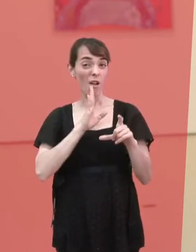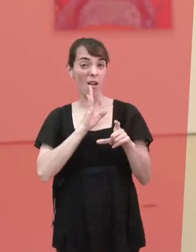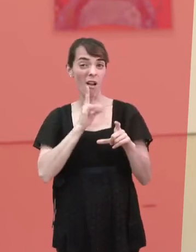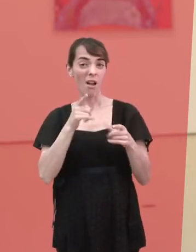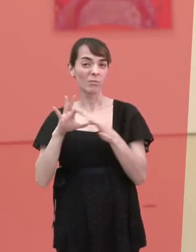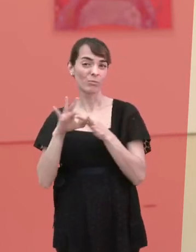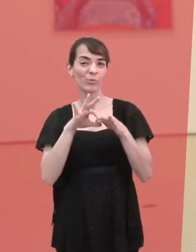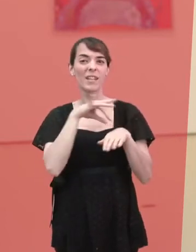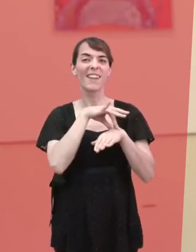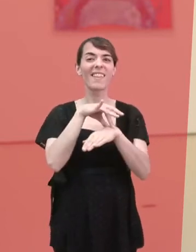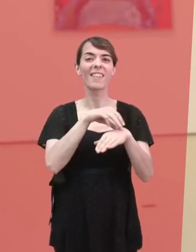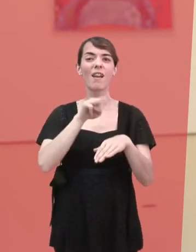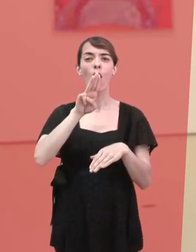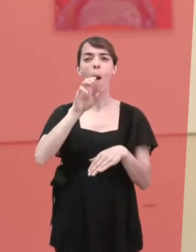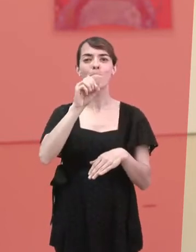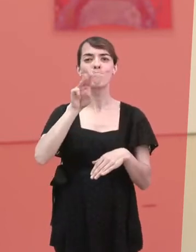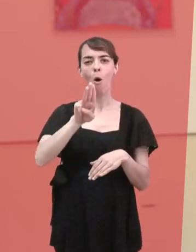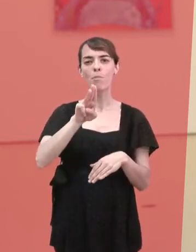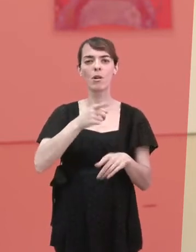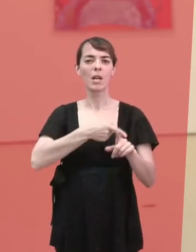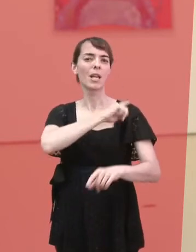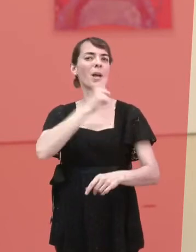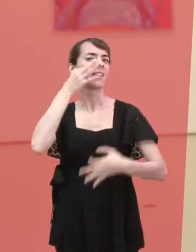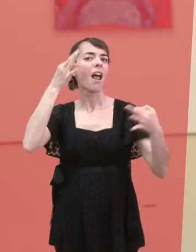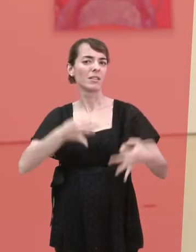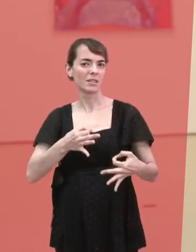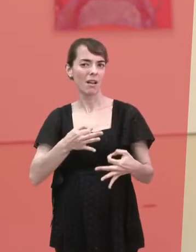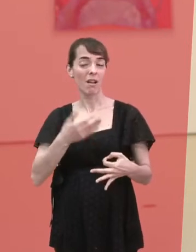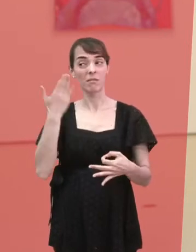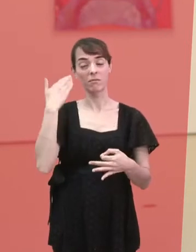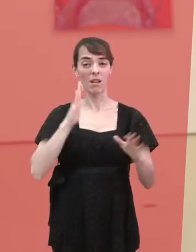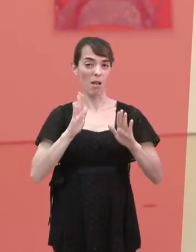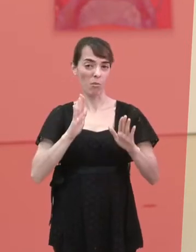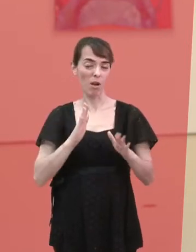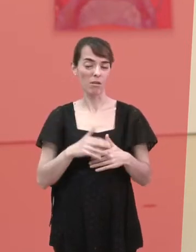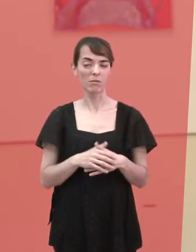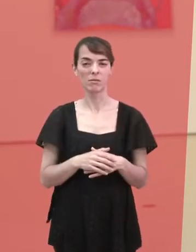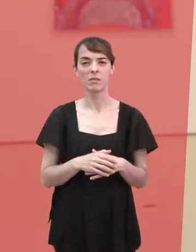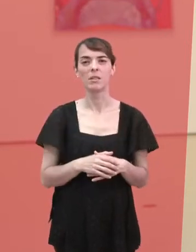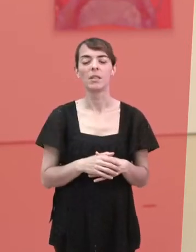esas fotos pues entroncaban con las corrientes pop e hiperrealistas del momento.